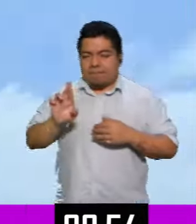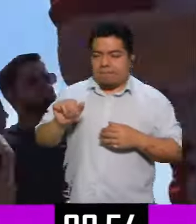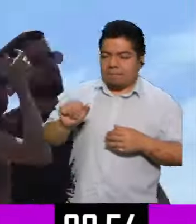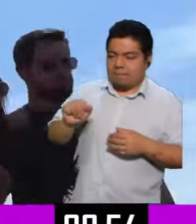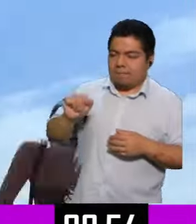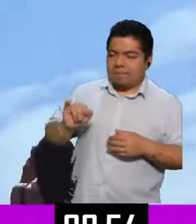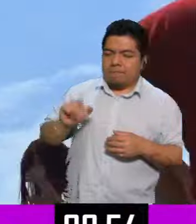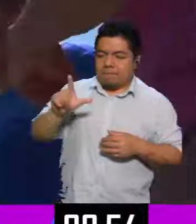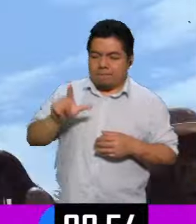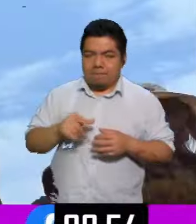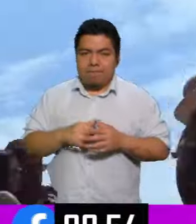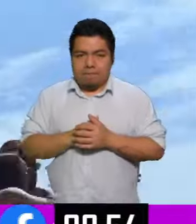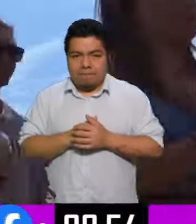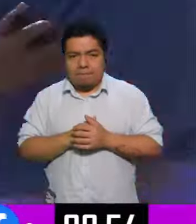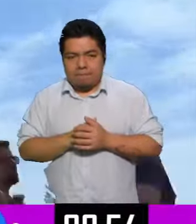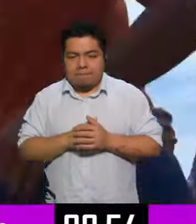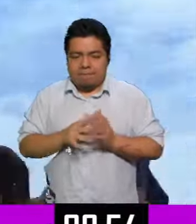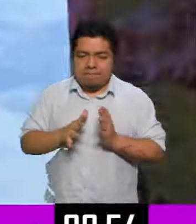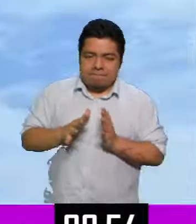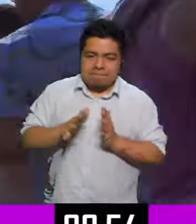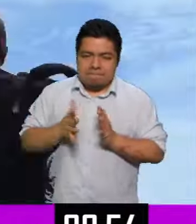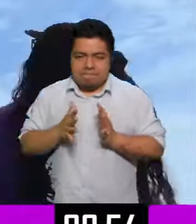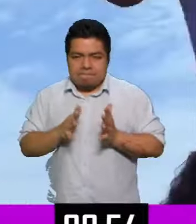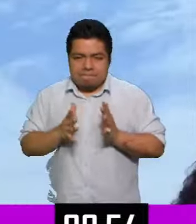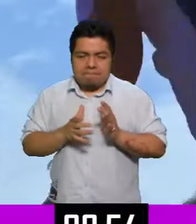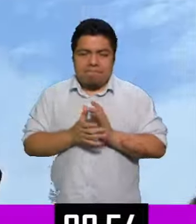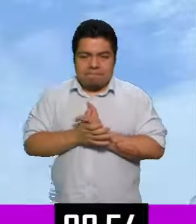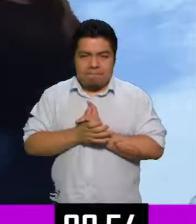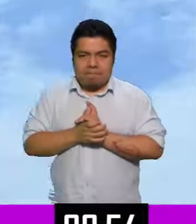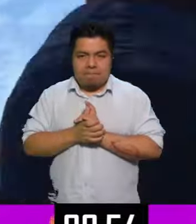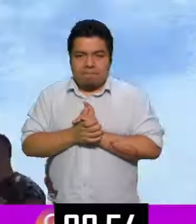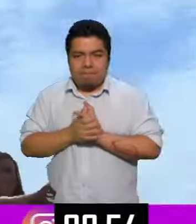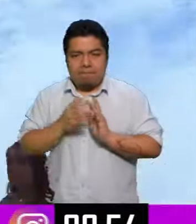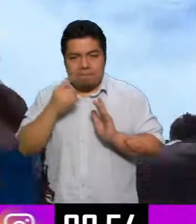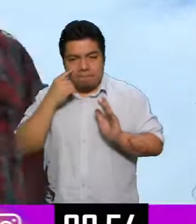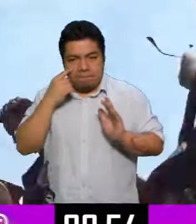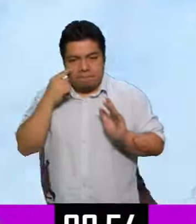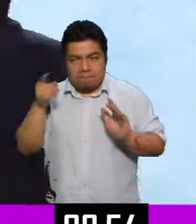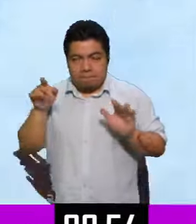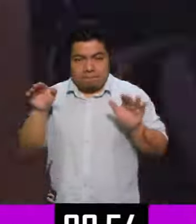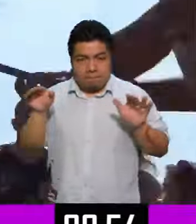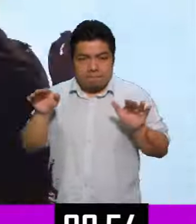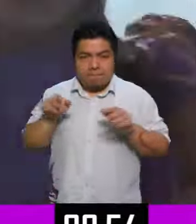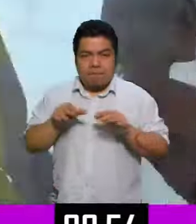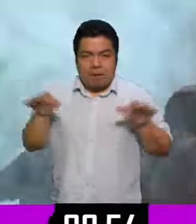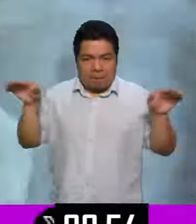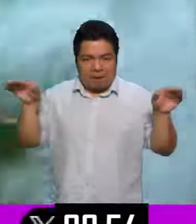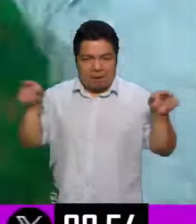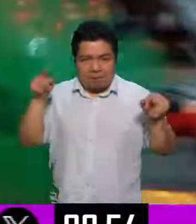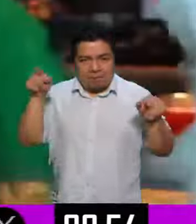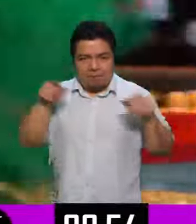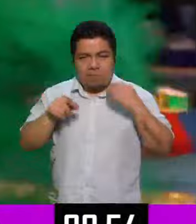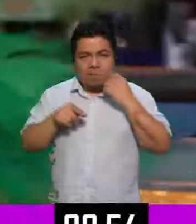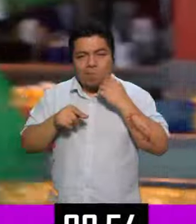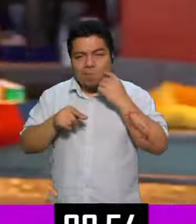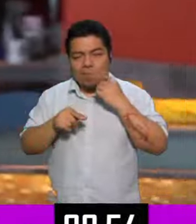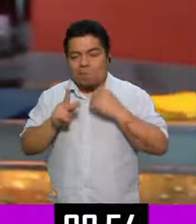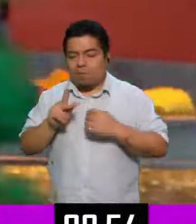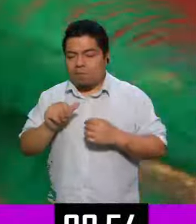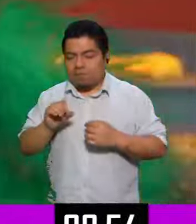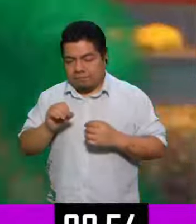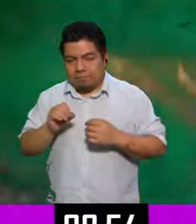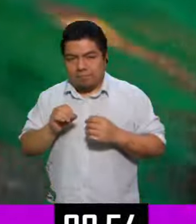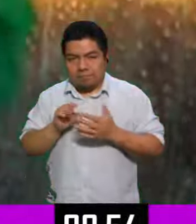Estaba embrasilado el chamán. Más o menos tiene que ver. Es el palo de Campeche o palo Brasil, es un tinte que